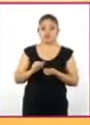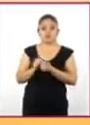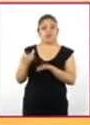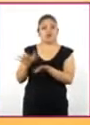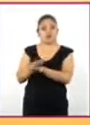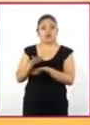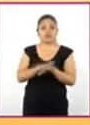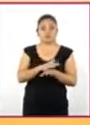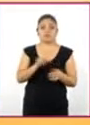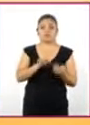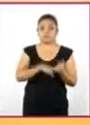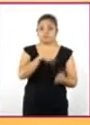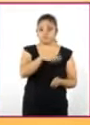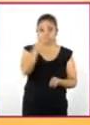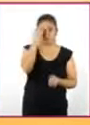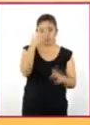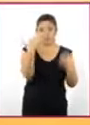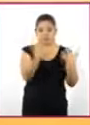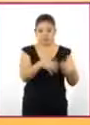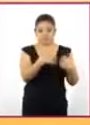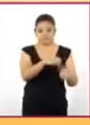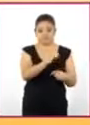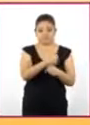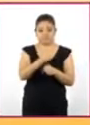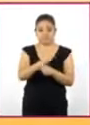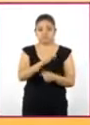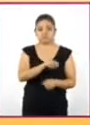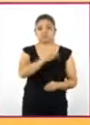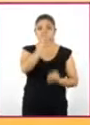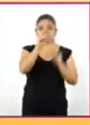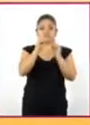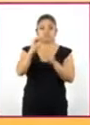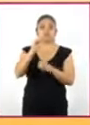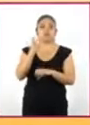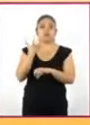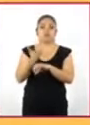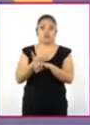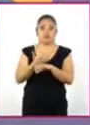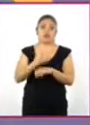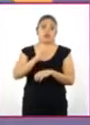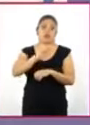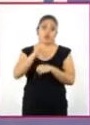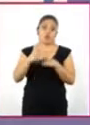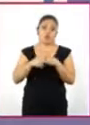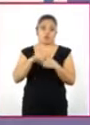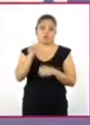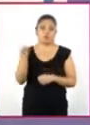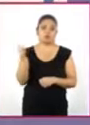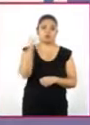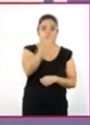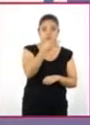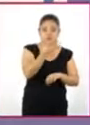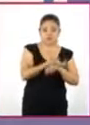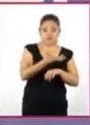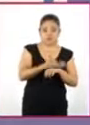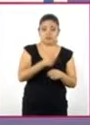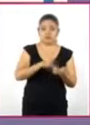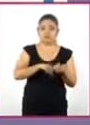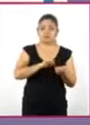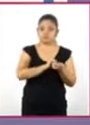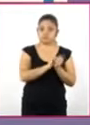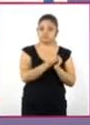la industrialización se extendió a otros países europeos, así como a Estados Unidos, y se vivió un periodo de prosperidad